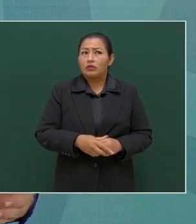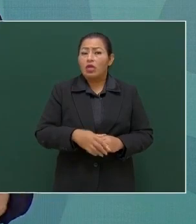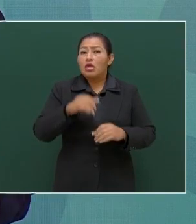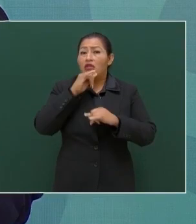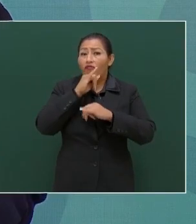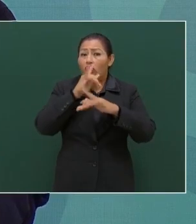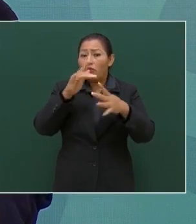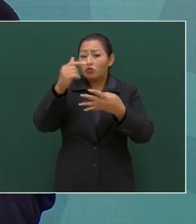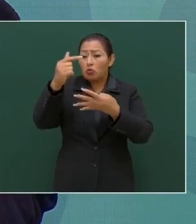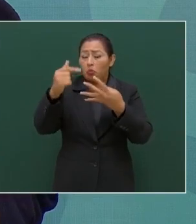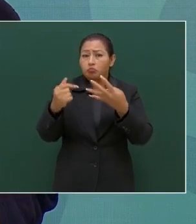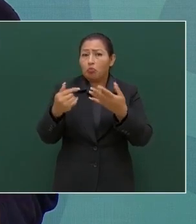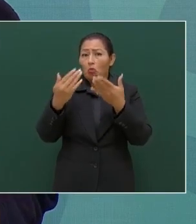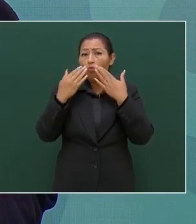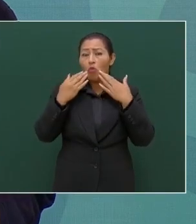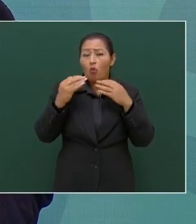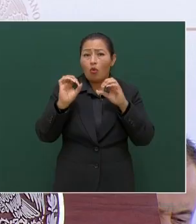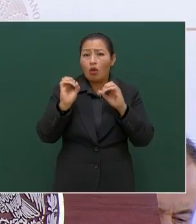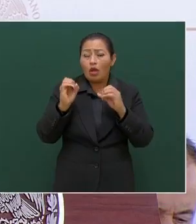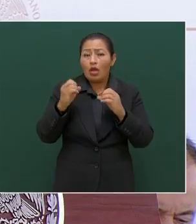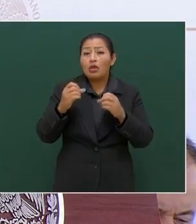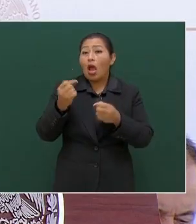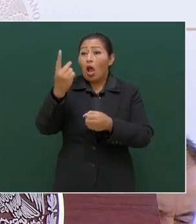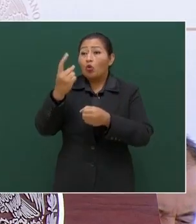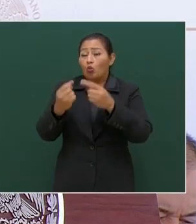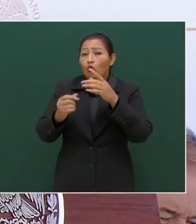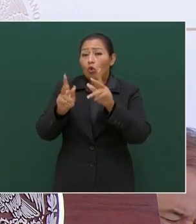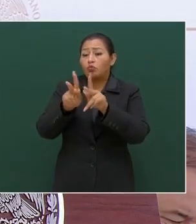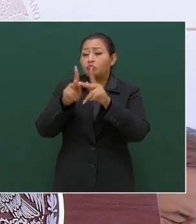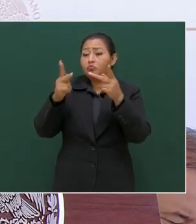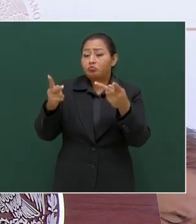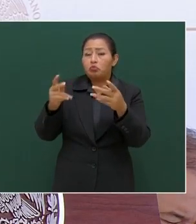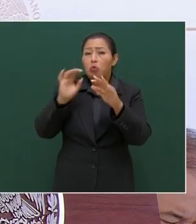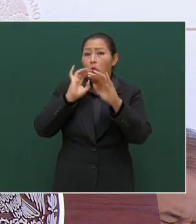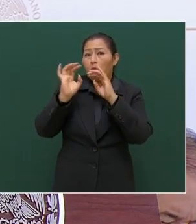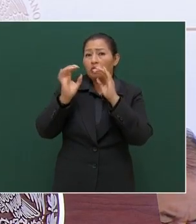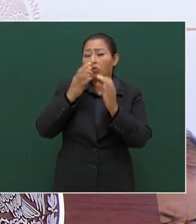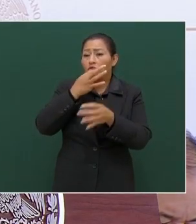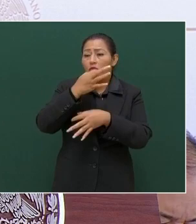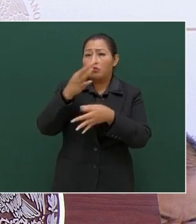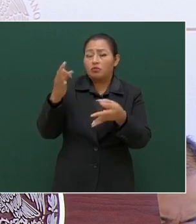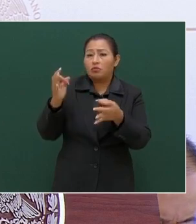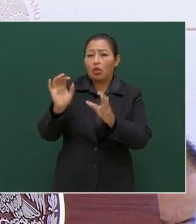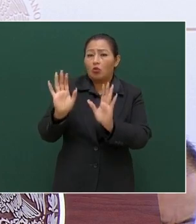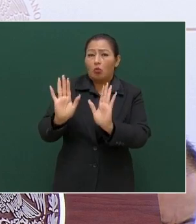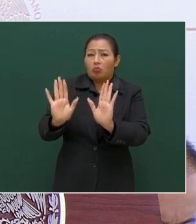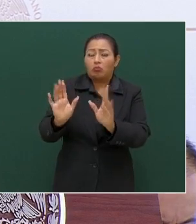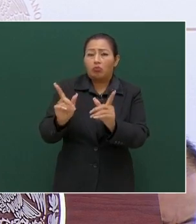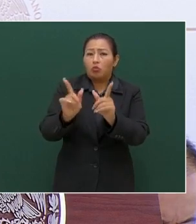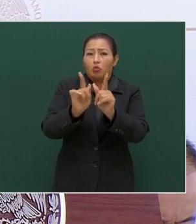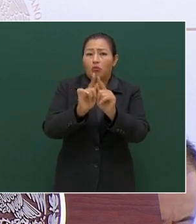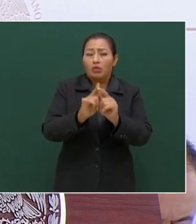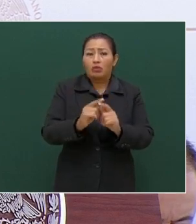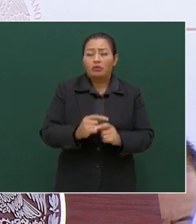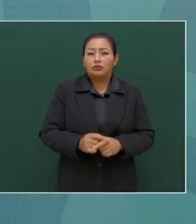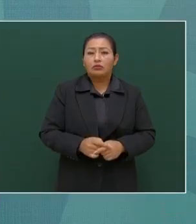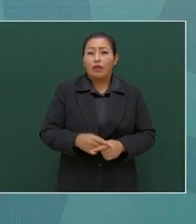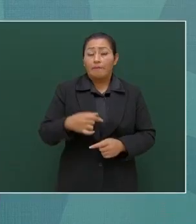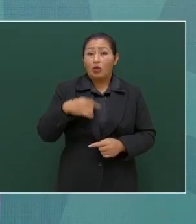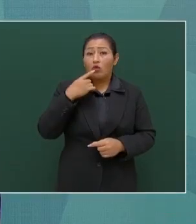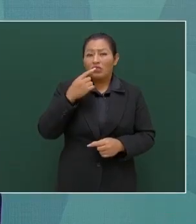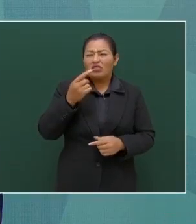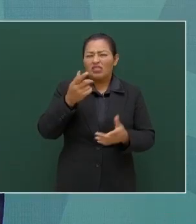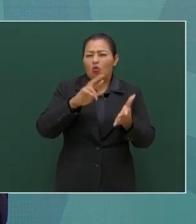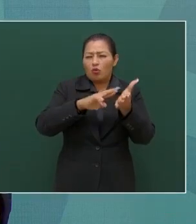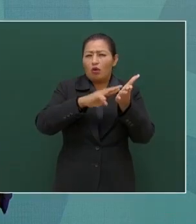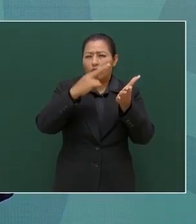mucha información, solo lo que se publicó en los medios. Creo que una